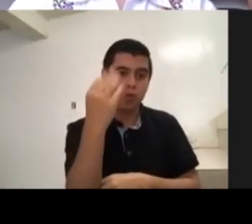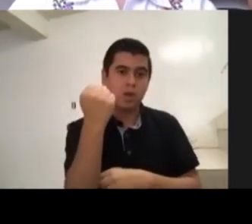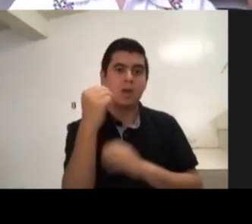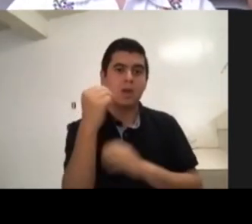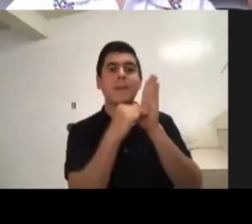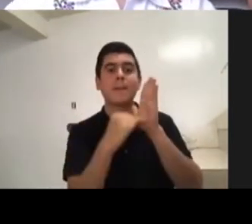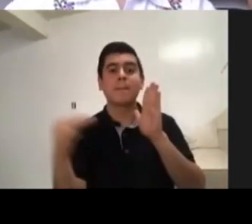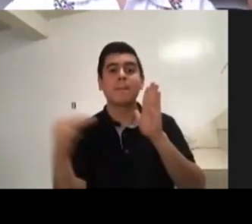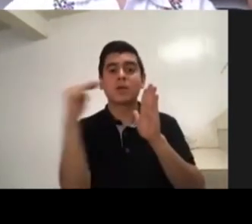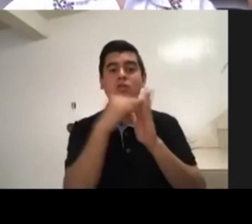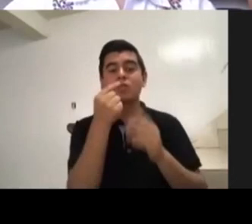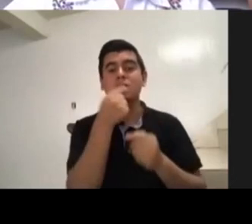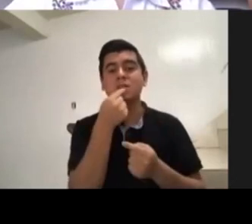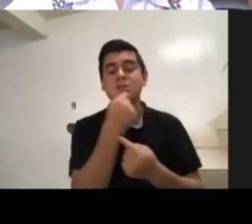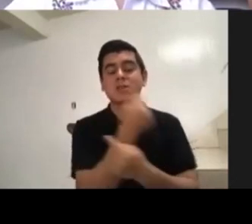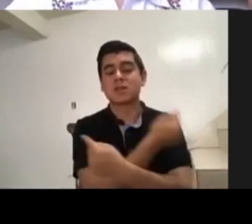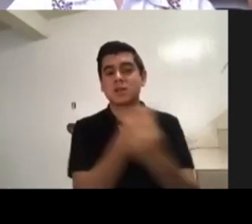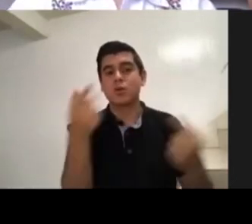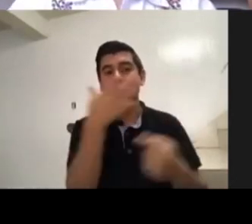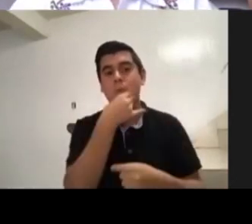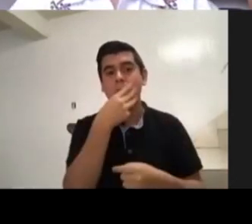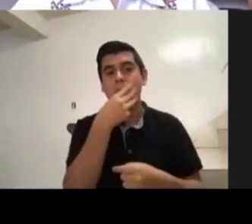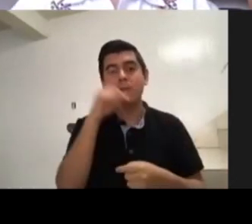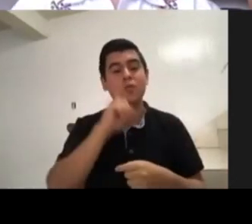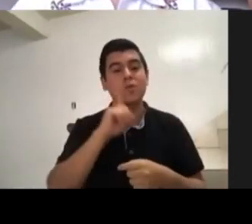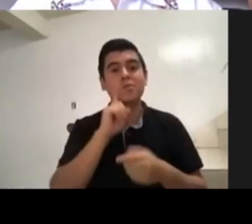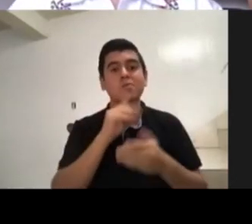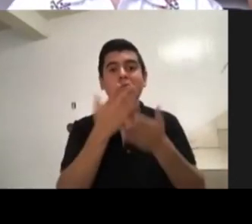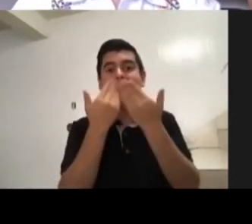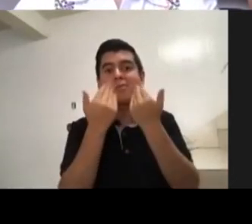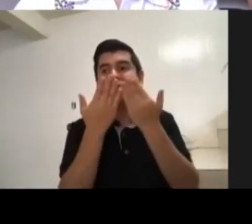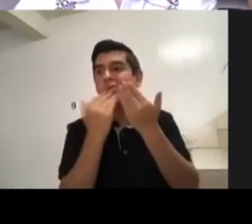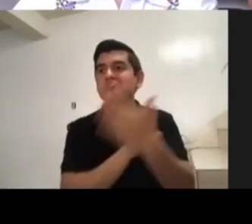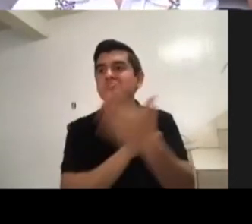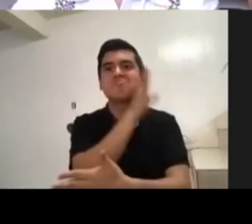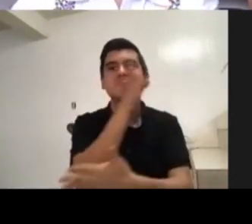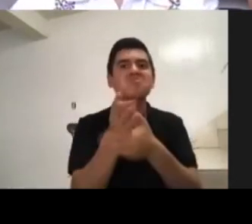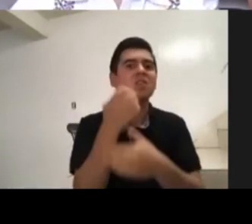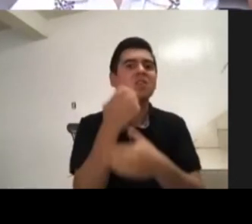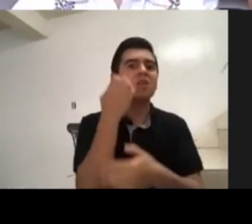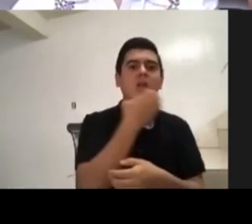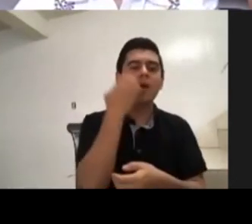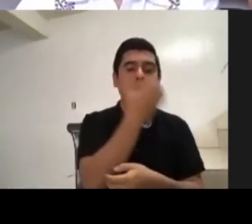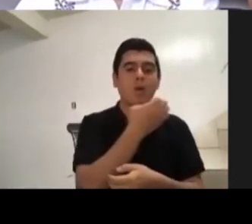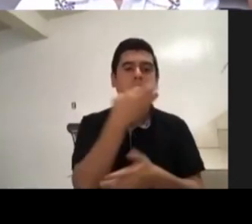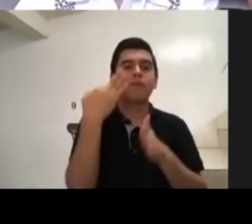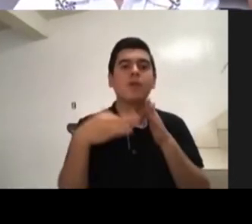y jóvenes que no iban a la escuela. En el ciclo escolar